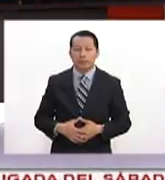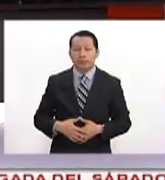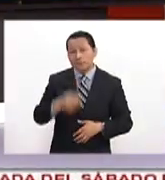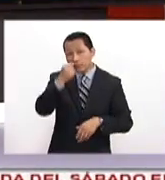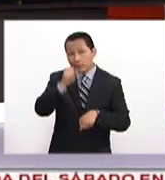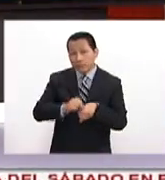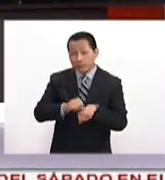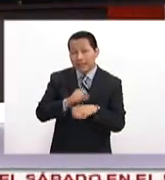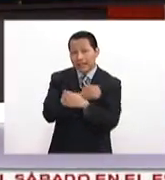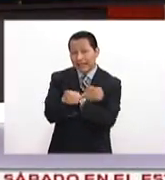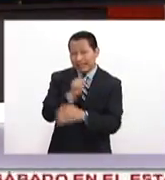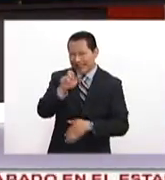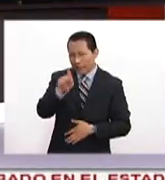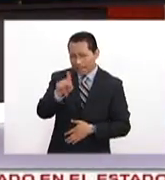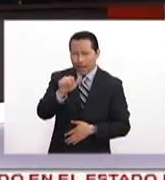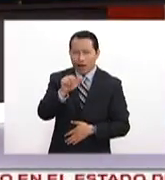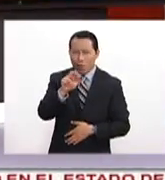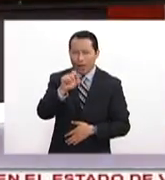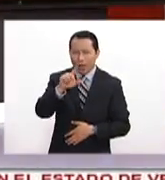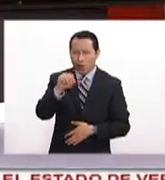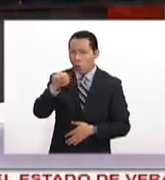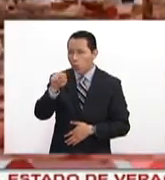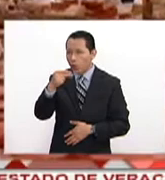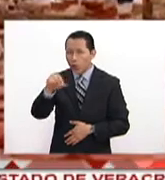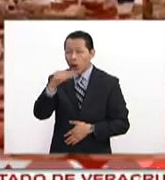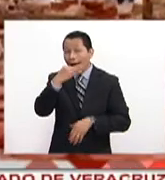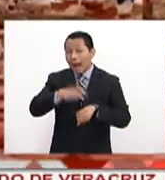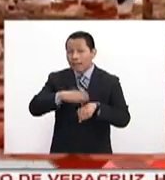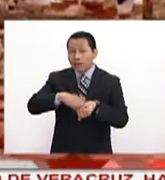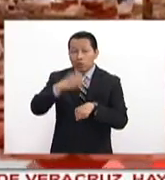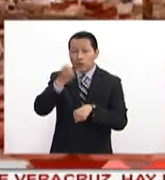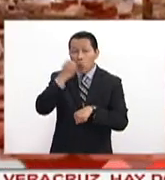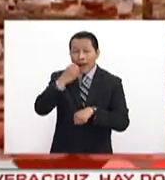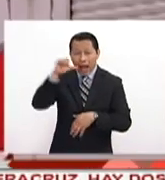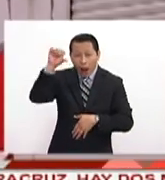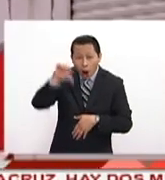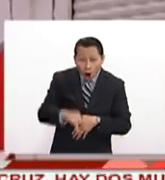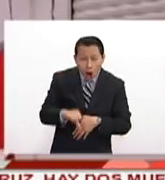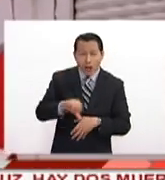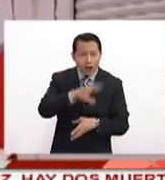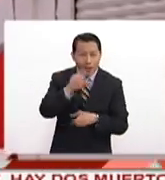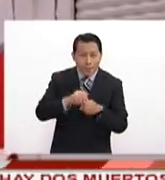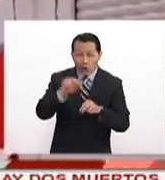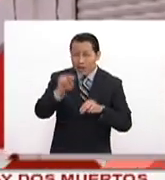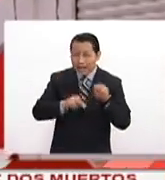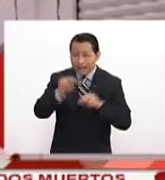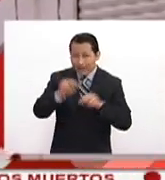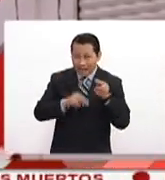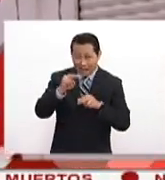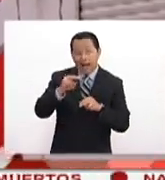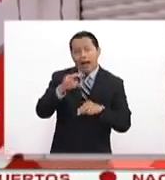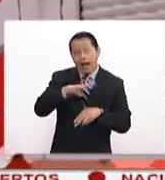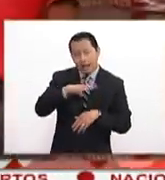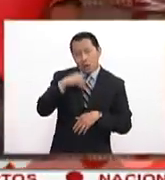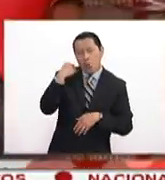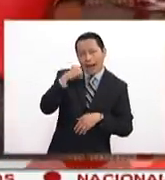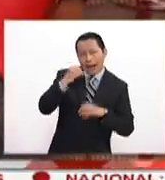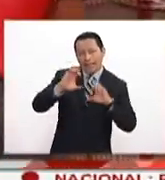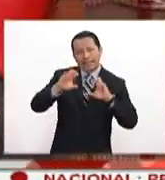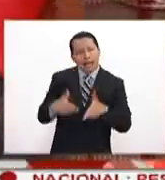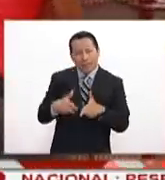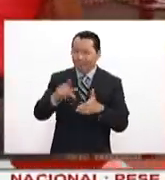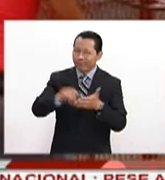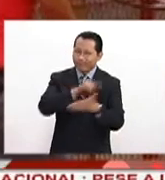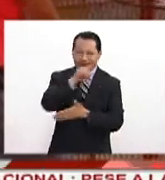El secretario de Educación Pública, Aurelio Nuño, anunció la suspensión de clases hoy en todos los niveles educativos en Oaxaca y Chiapas, estados